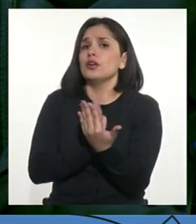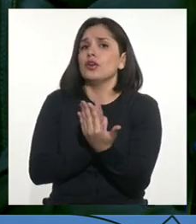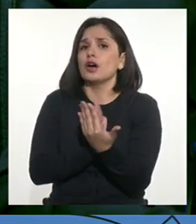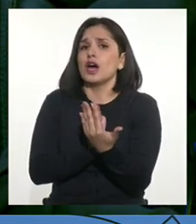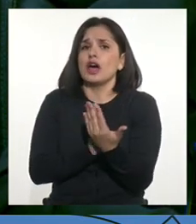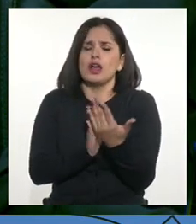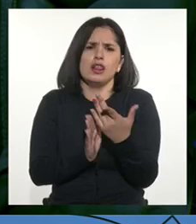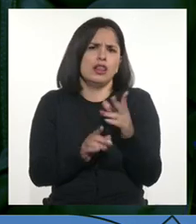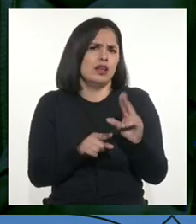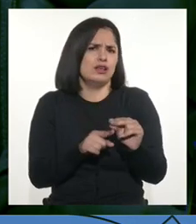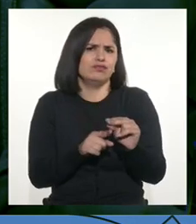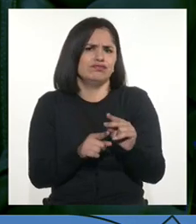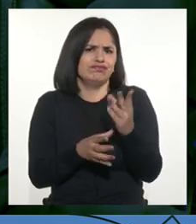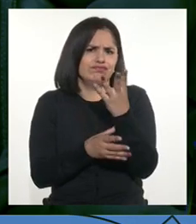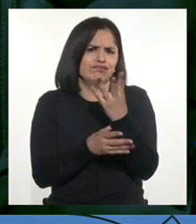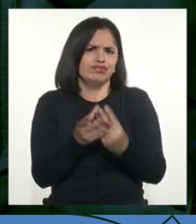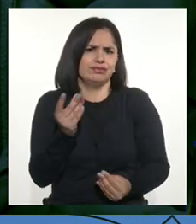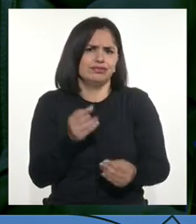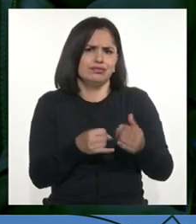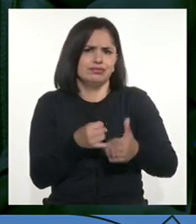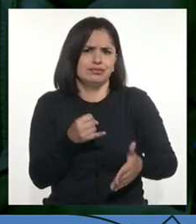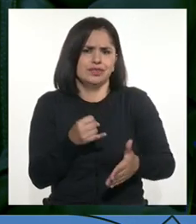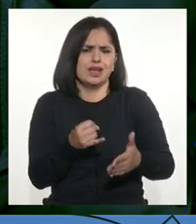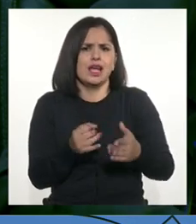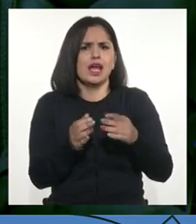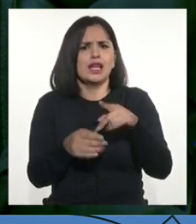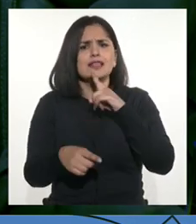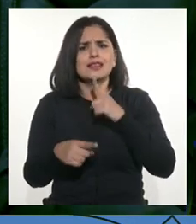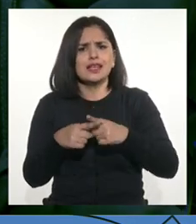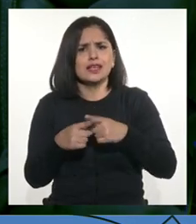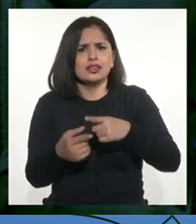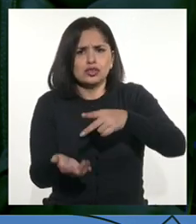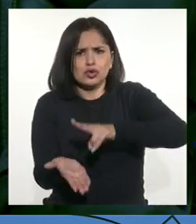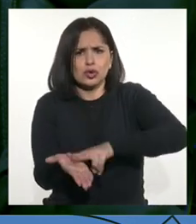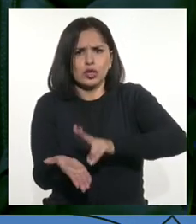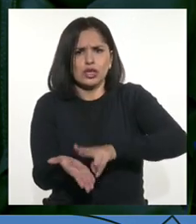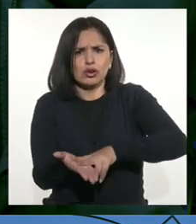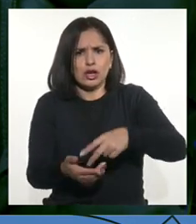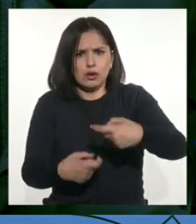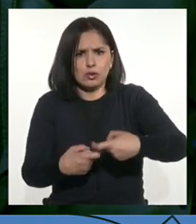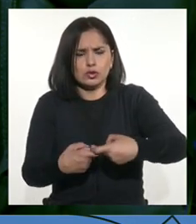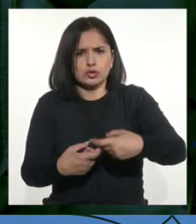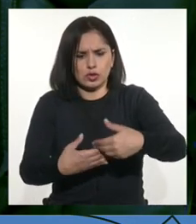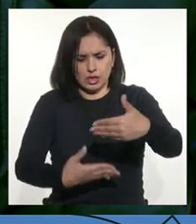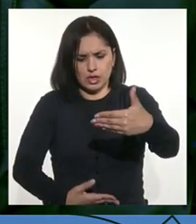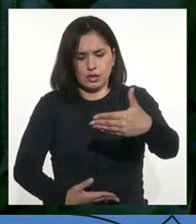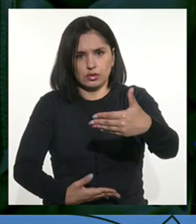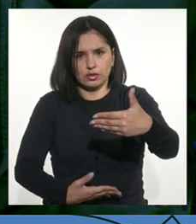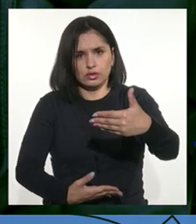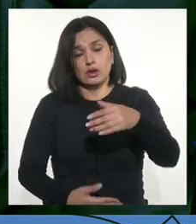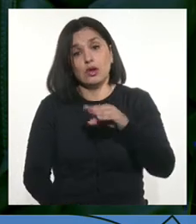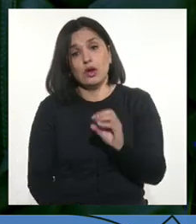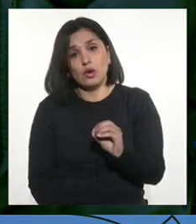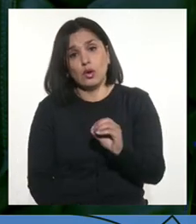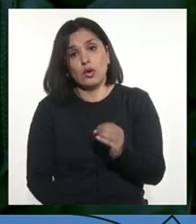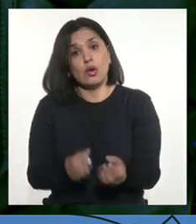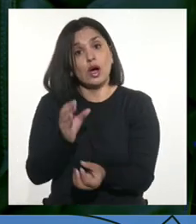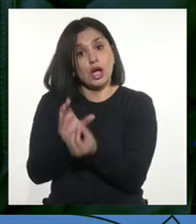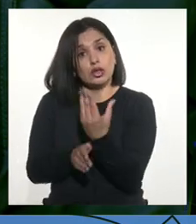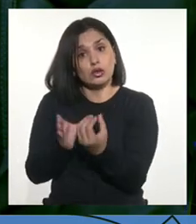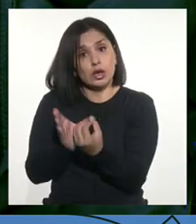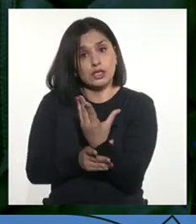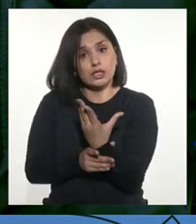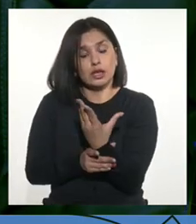obsoletas o caducas textos originales conseguir consolidados y actualizados